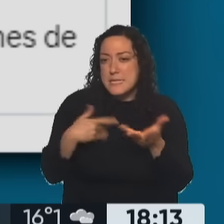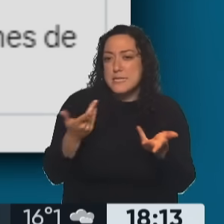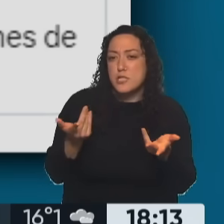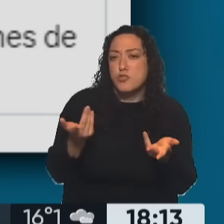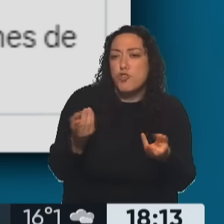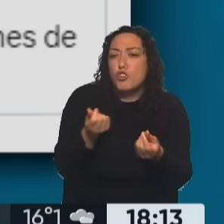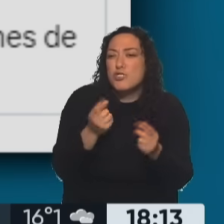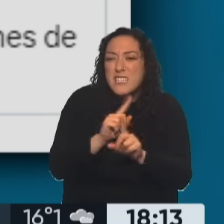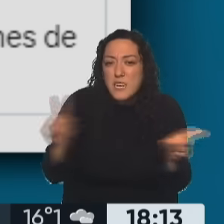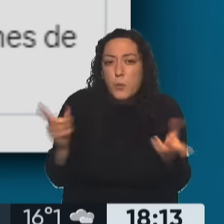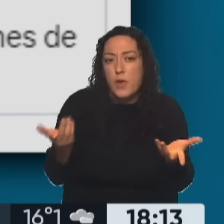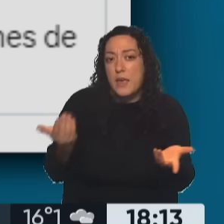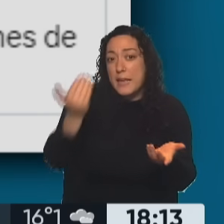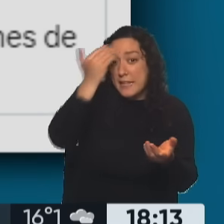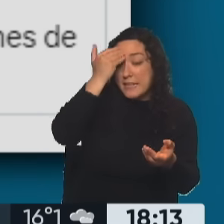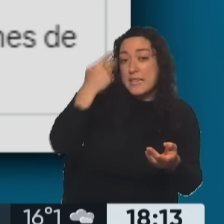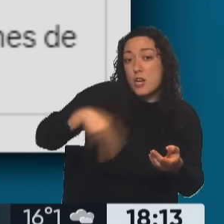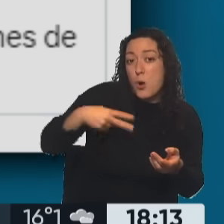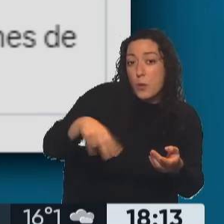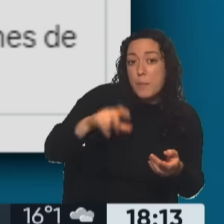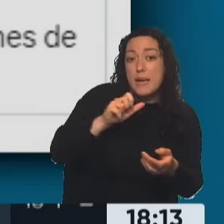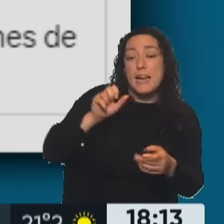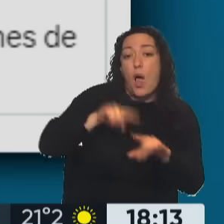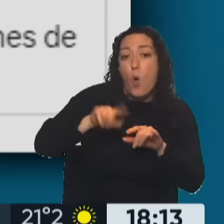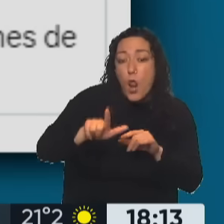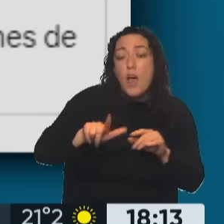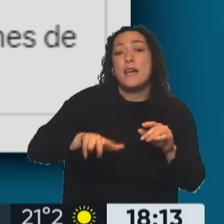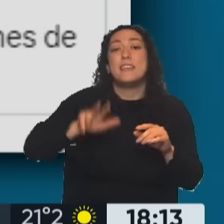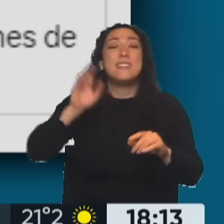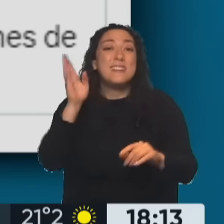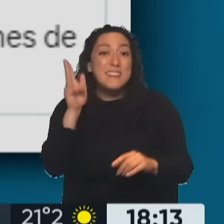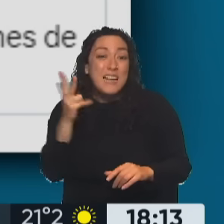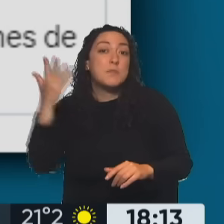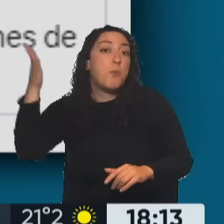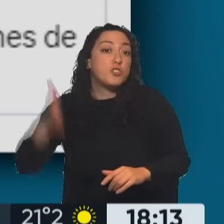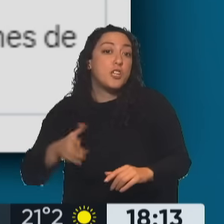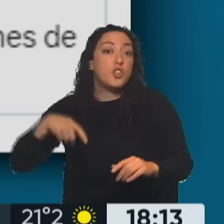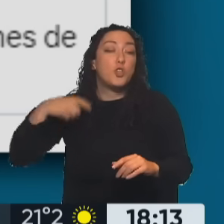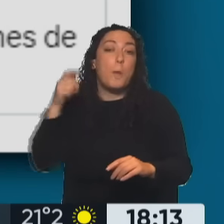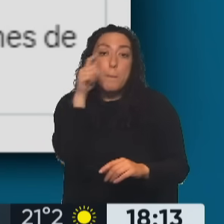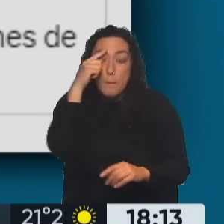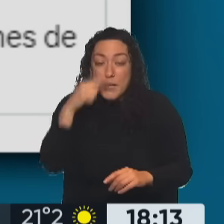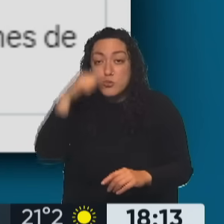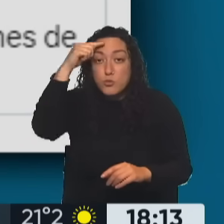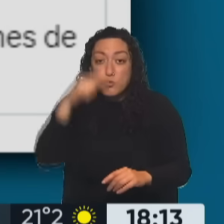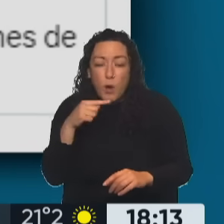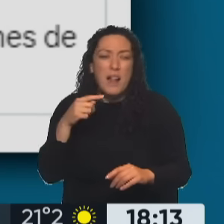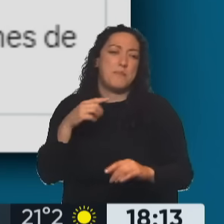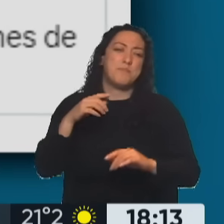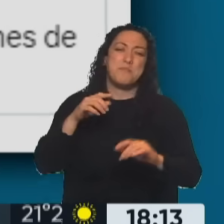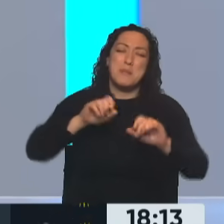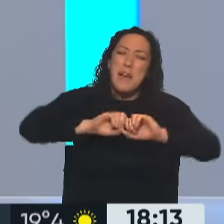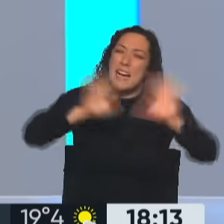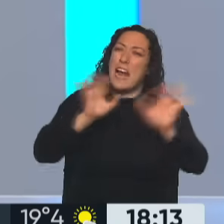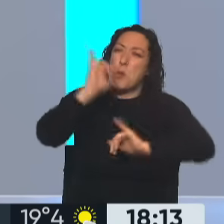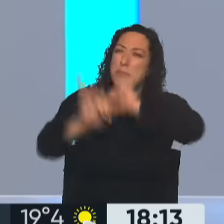15 del 11, crawl al 3% mensual, y comparte allí la noticia con las declaraciones de Carlos Melconian. Traducimos un poquito